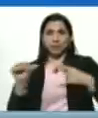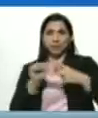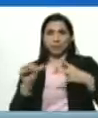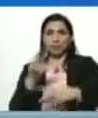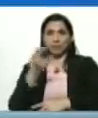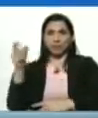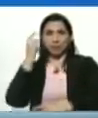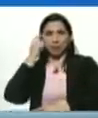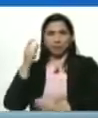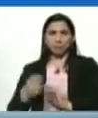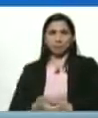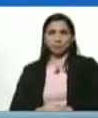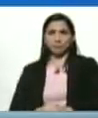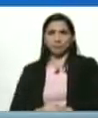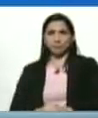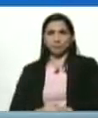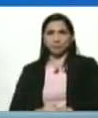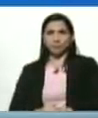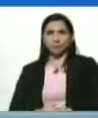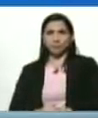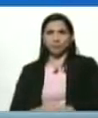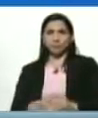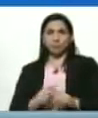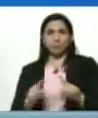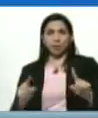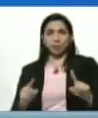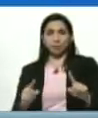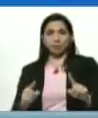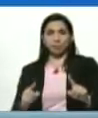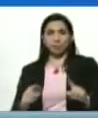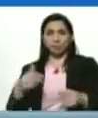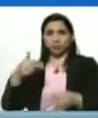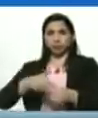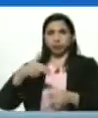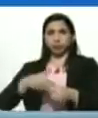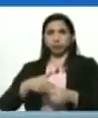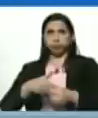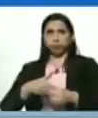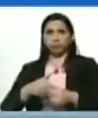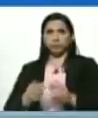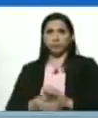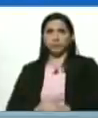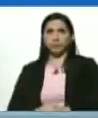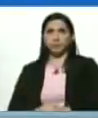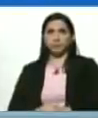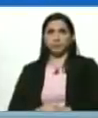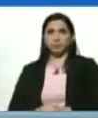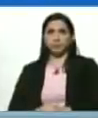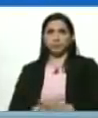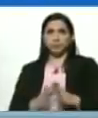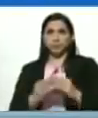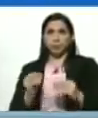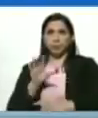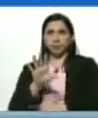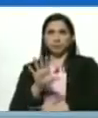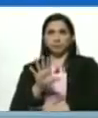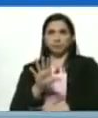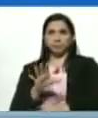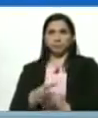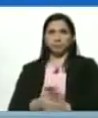30 días para echar el combustible en todo el país